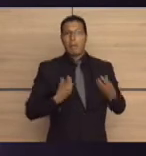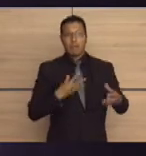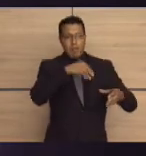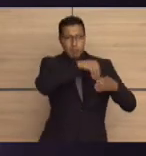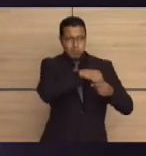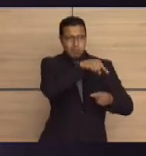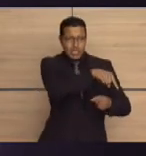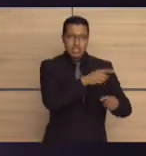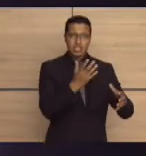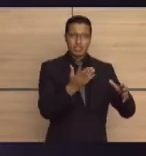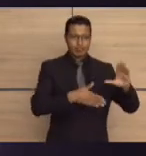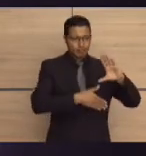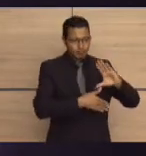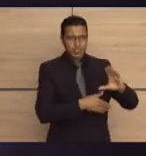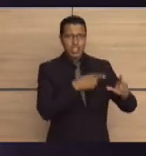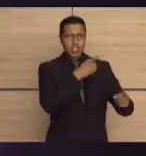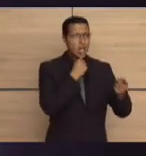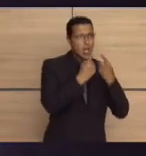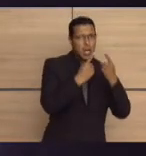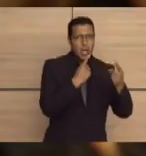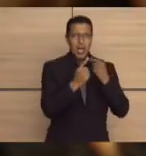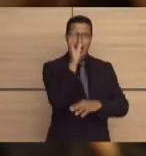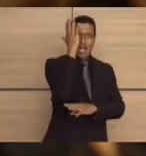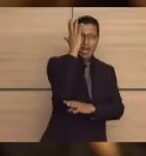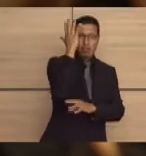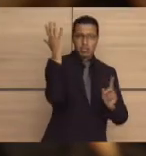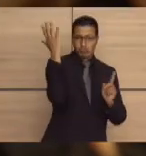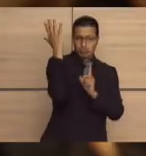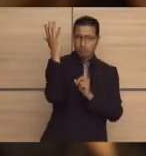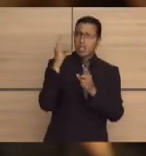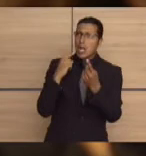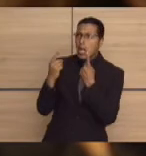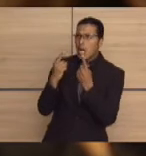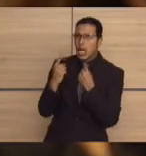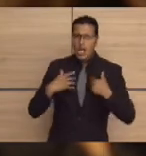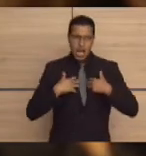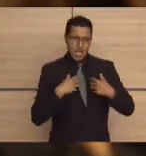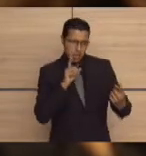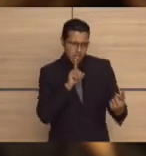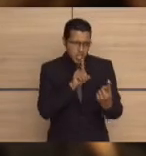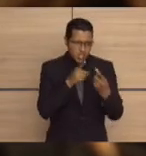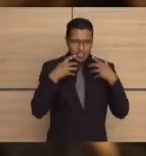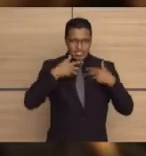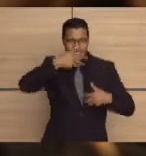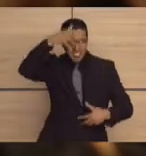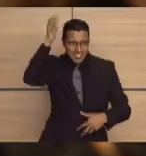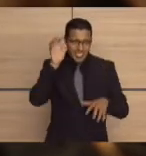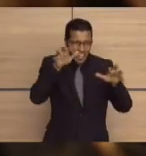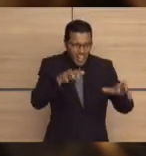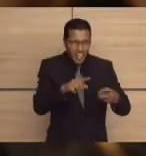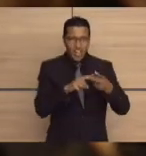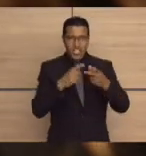en esta naturaleza, de dialogar con estos árboles, con estos jaguares, con estas anacondas, con